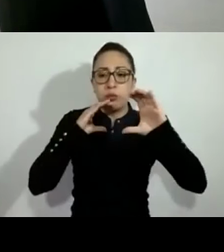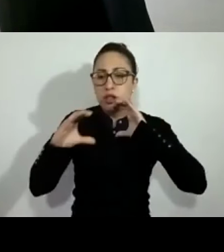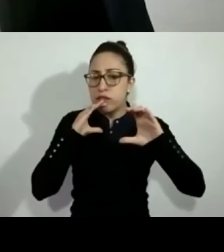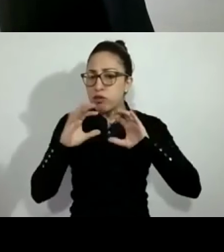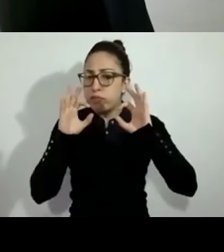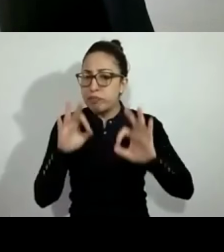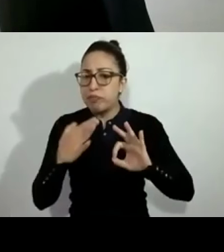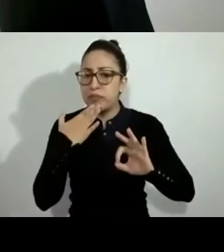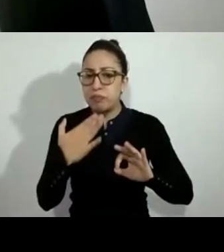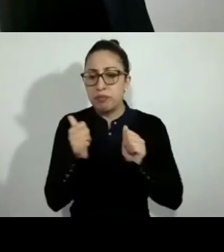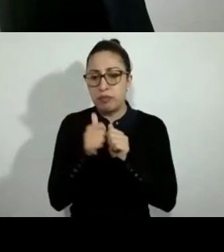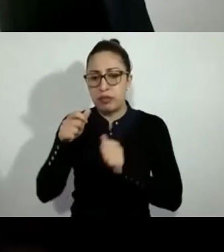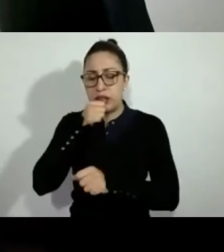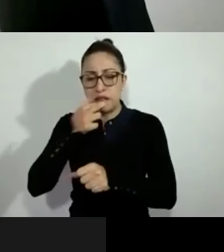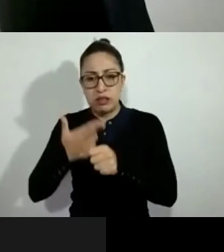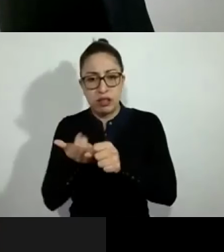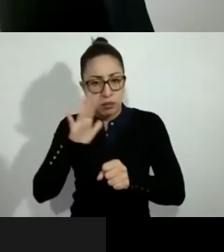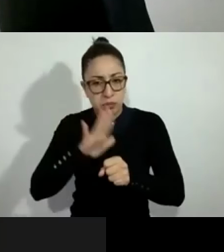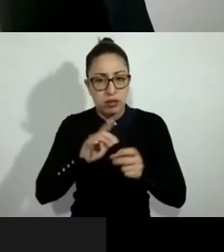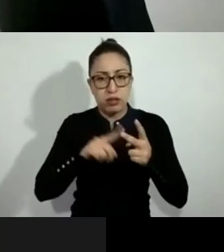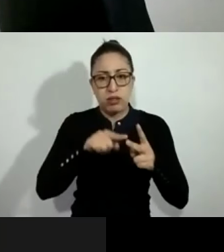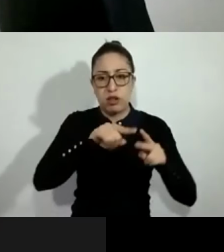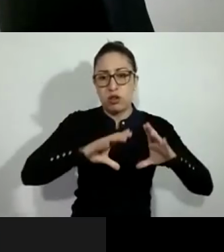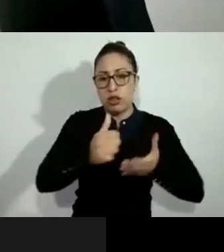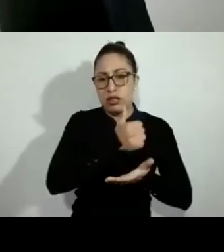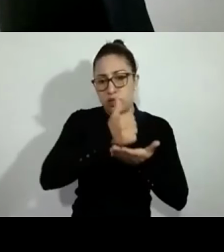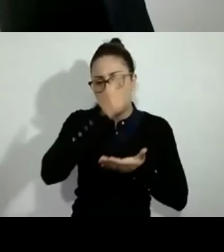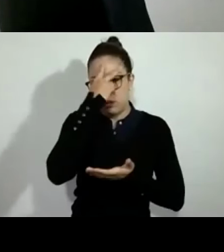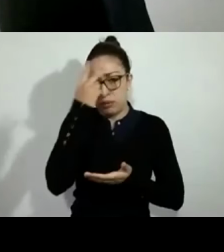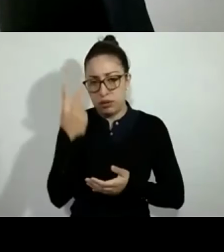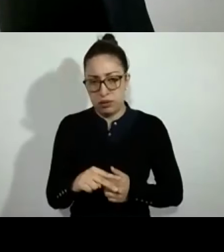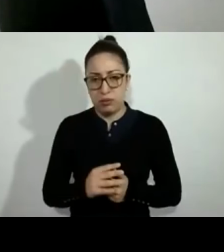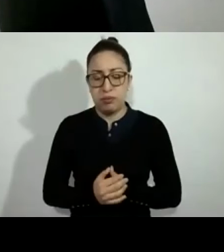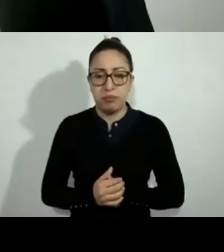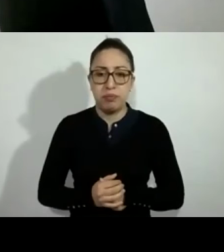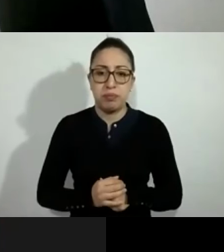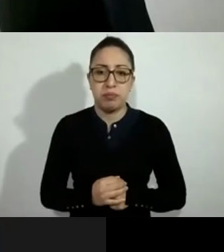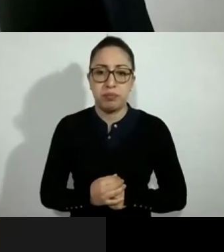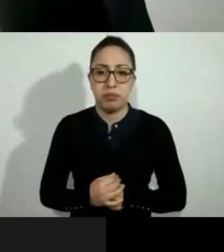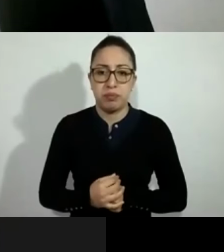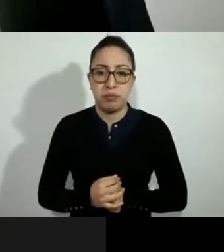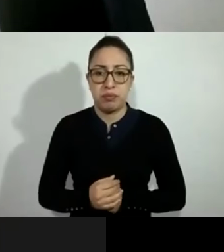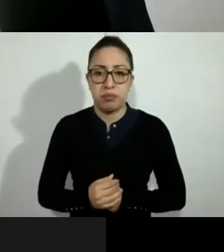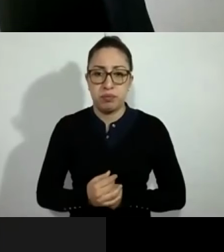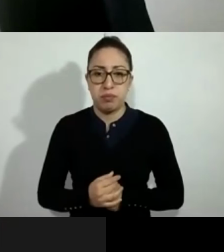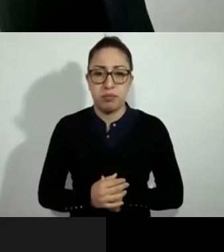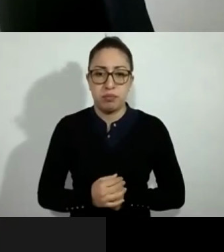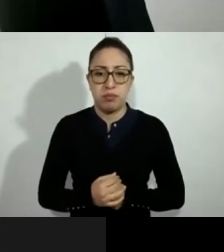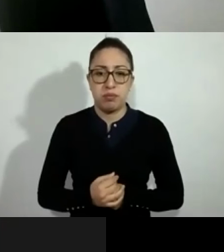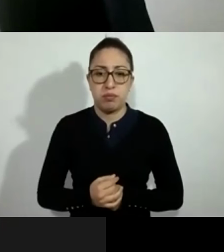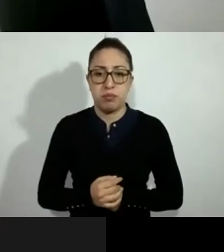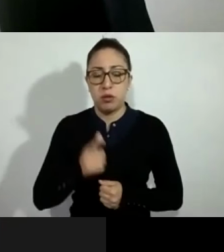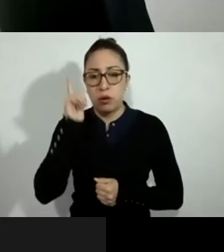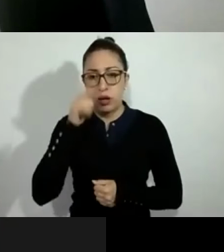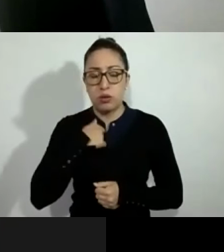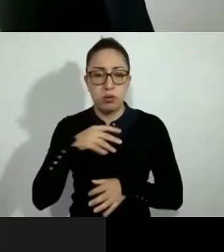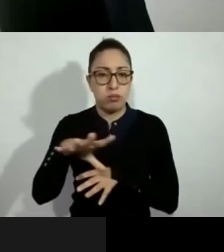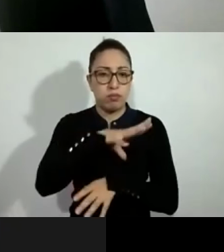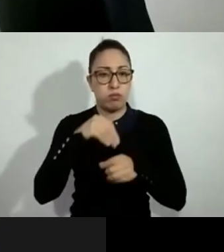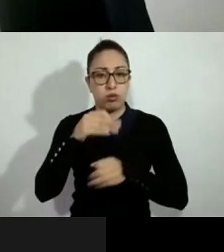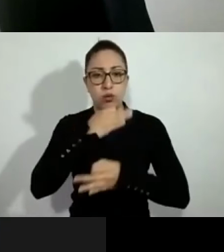forma y manera tal que no quede ninguna duda, ningún planteamiento sin haber sido debidamente contestado. Es